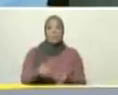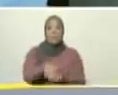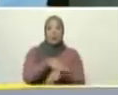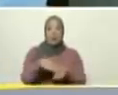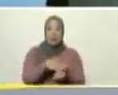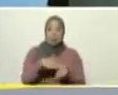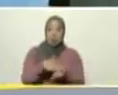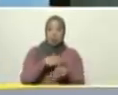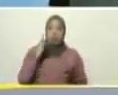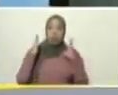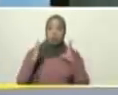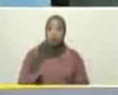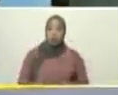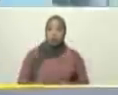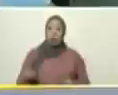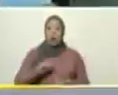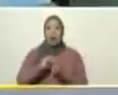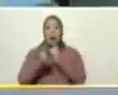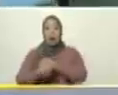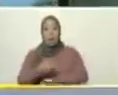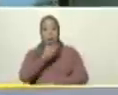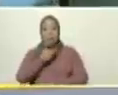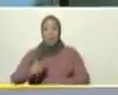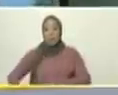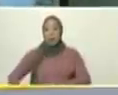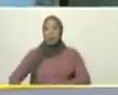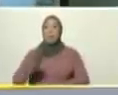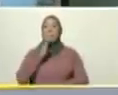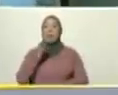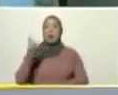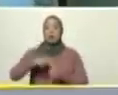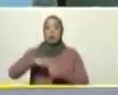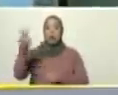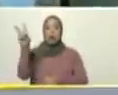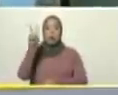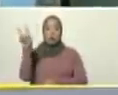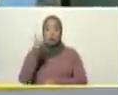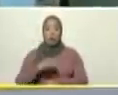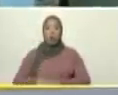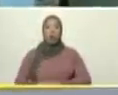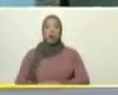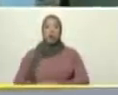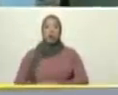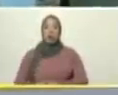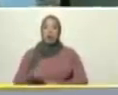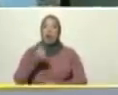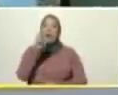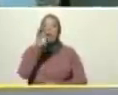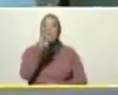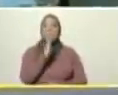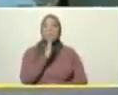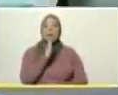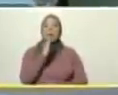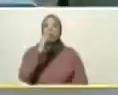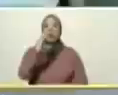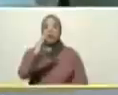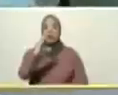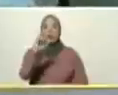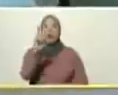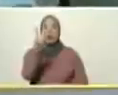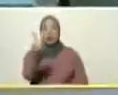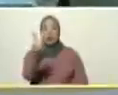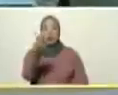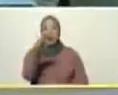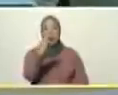ponía y quitaba presidentes del Banco Central. Era Fede Cámara la opinión decisiva de todas